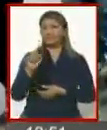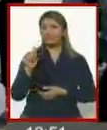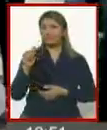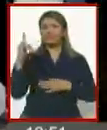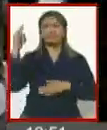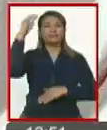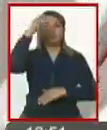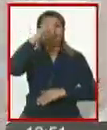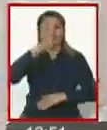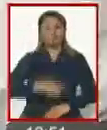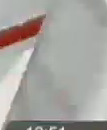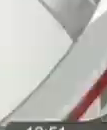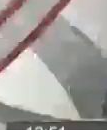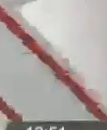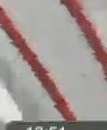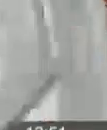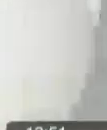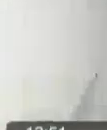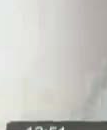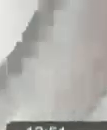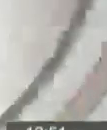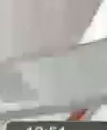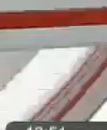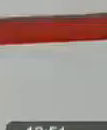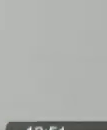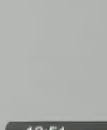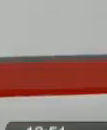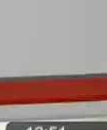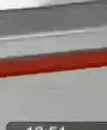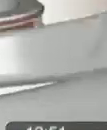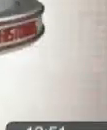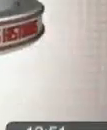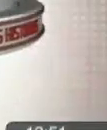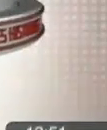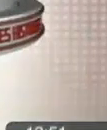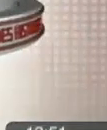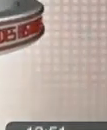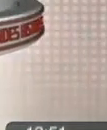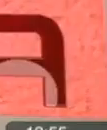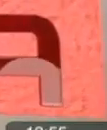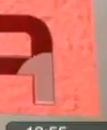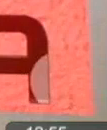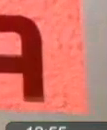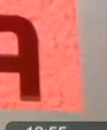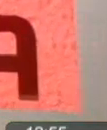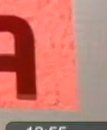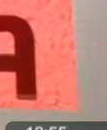del Alto. En instantes en Al Día.